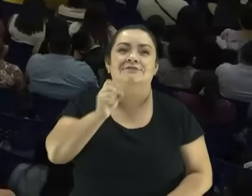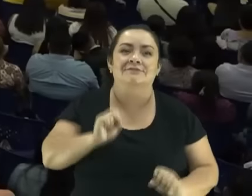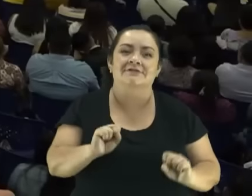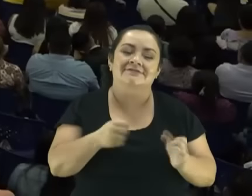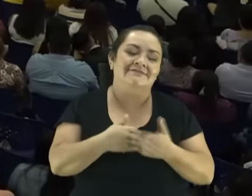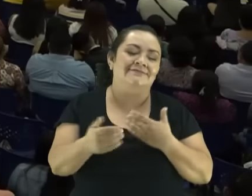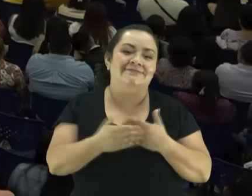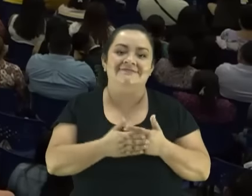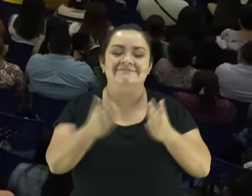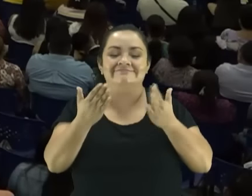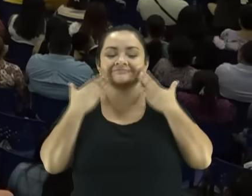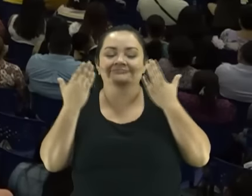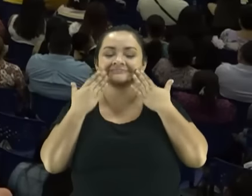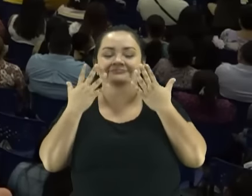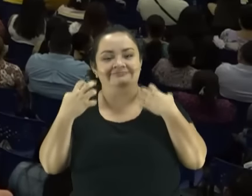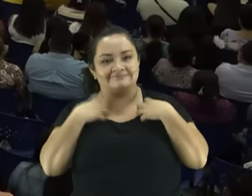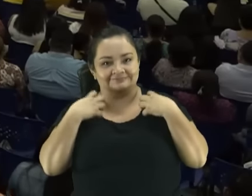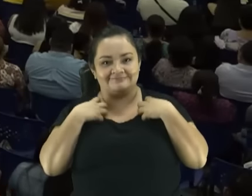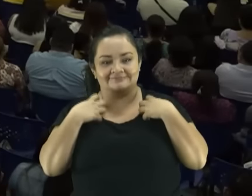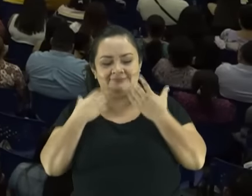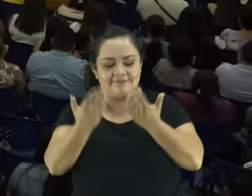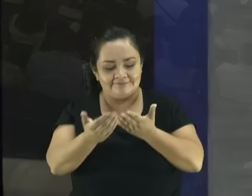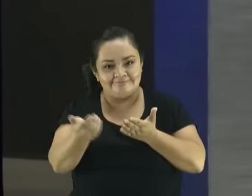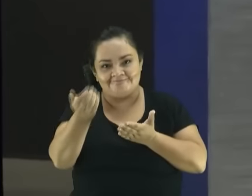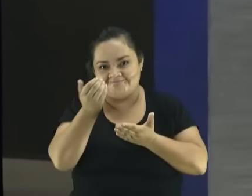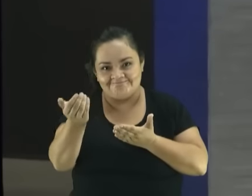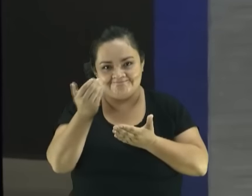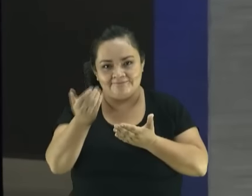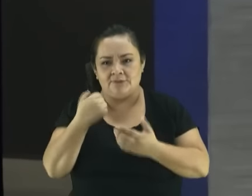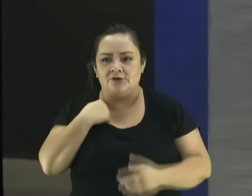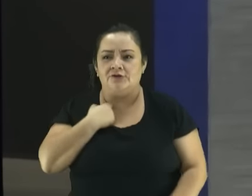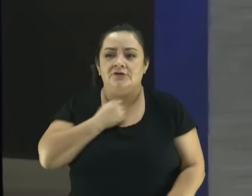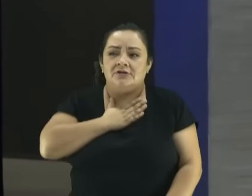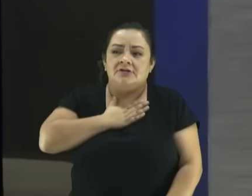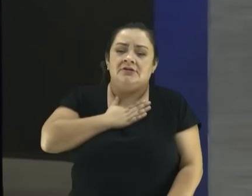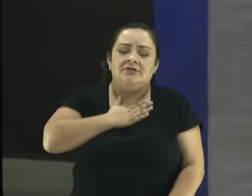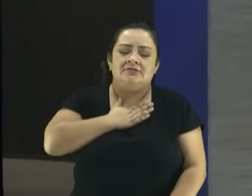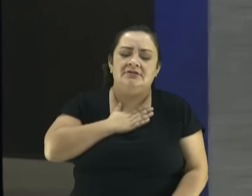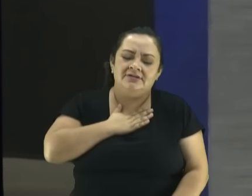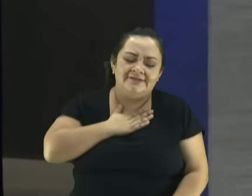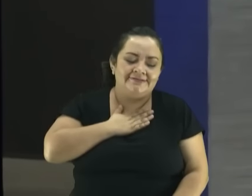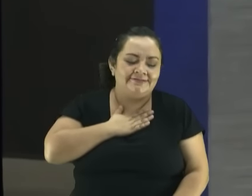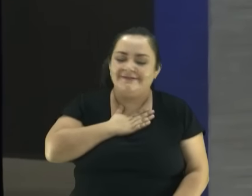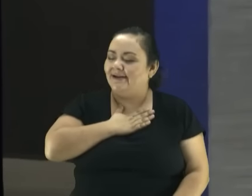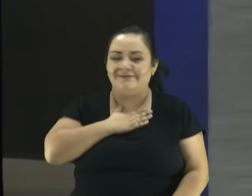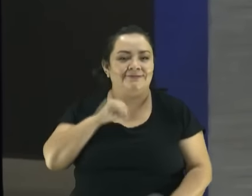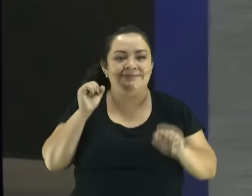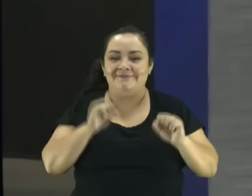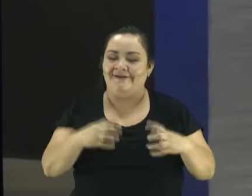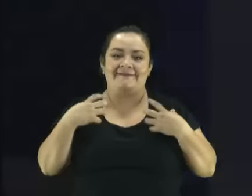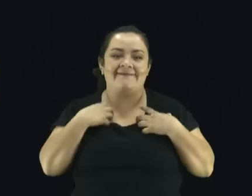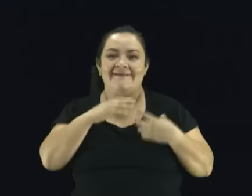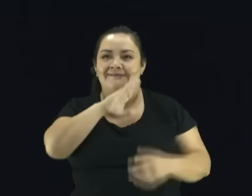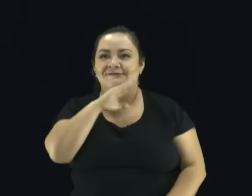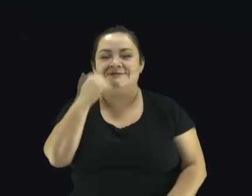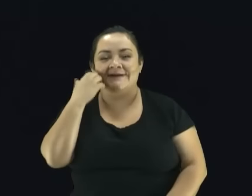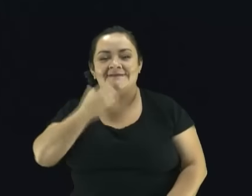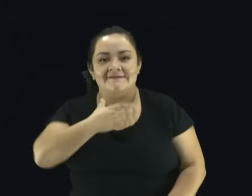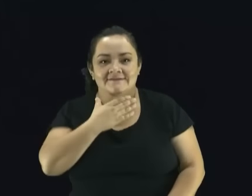terminal es la que te va echar andar el motor a pesar que solo te funcione un cuarto del último riñón que te